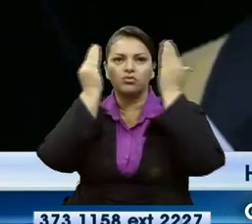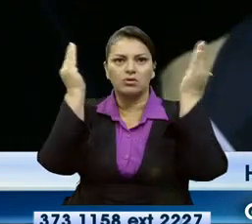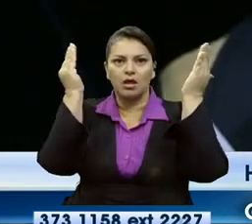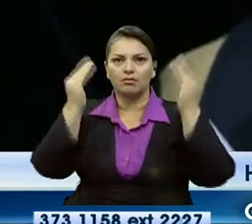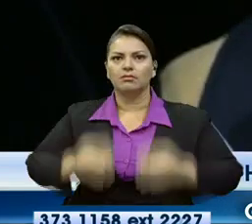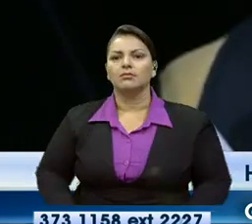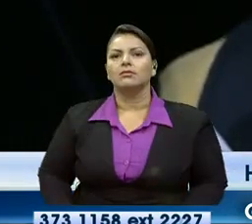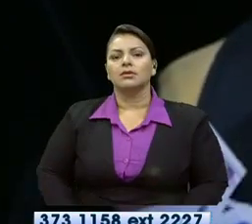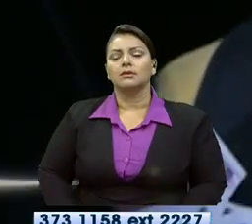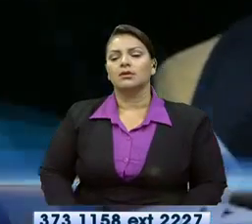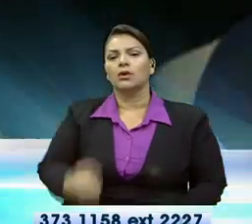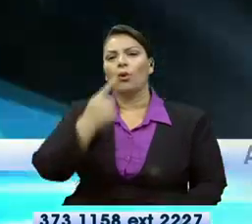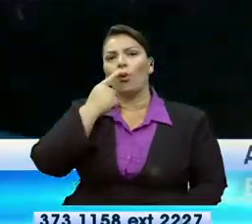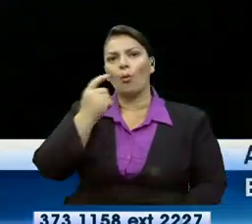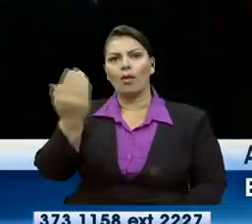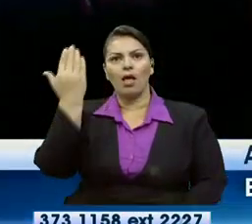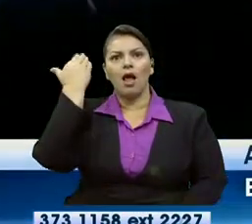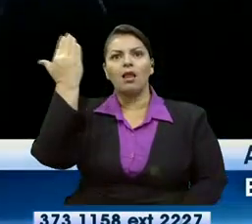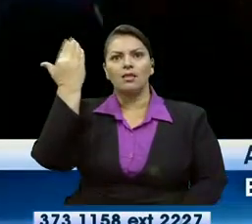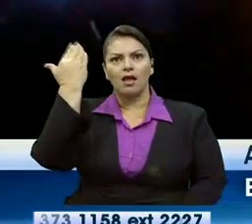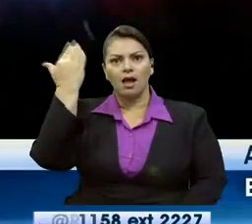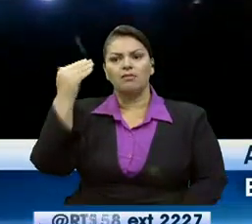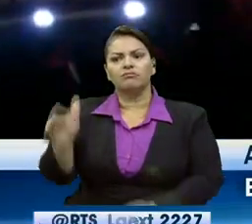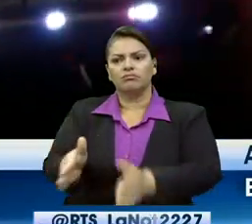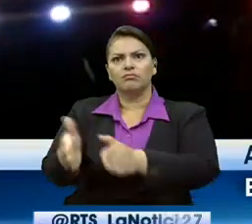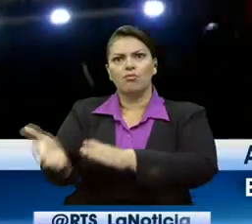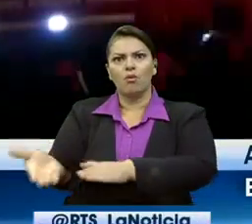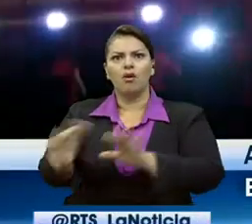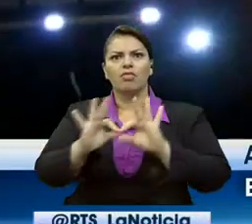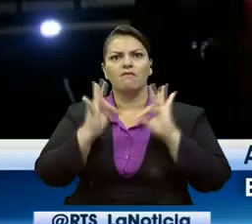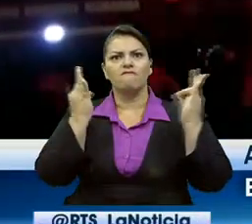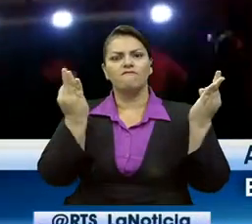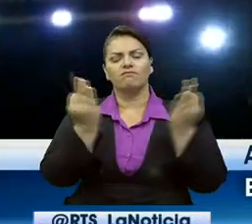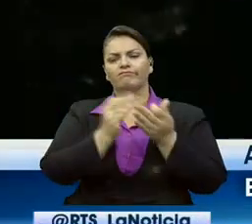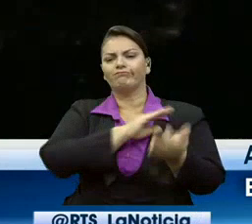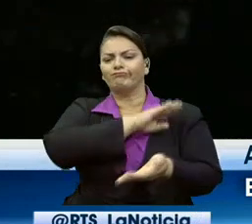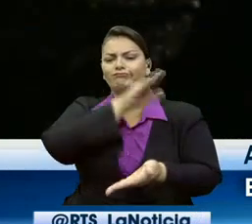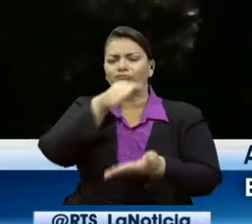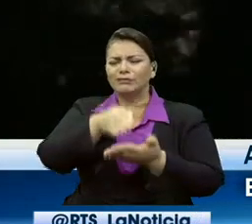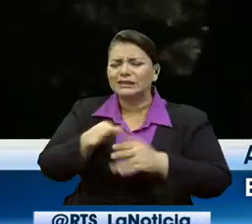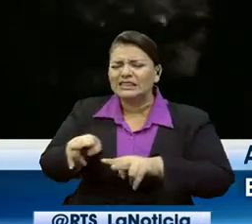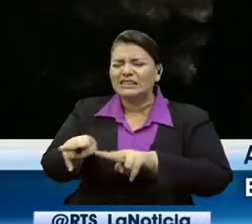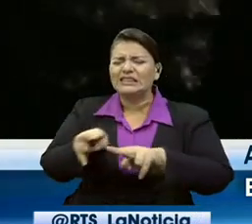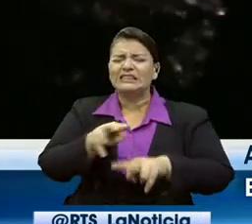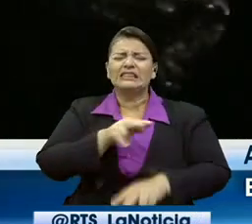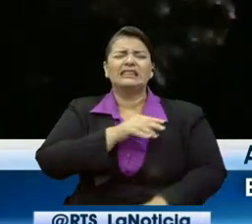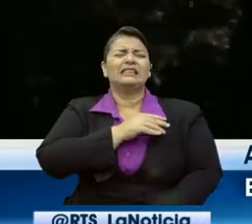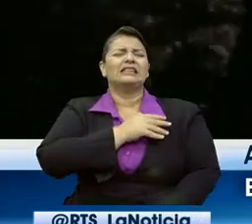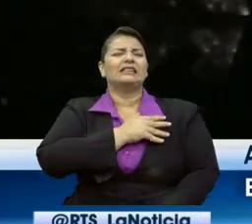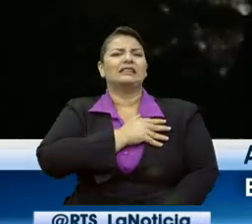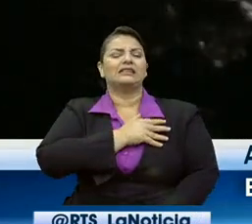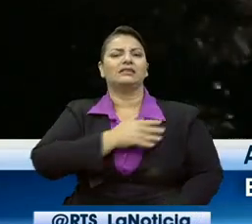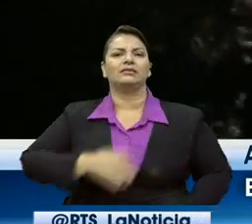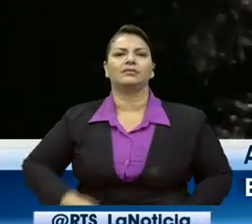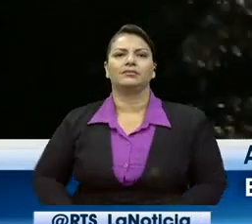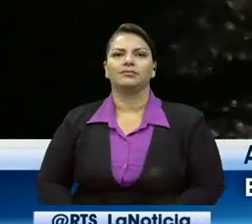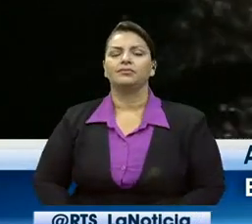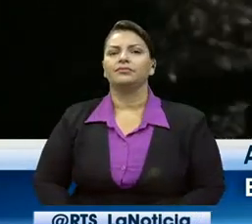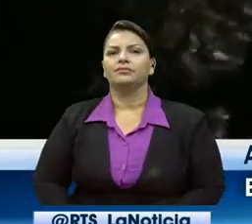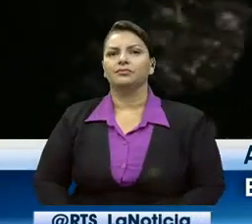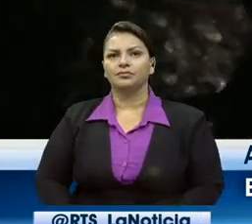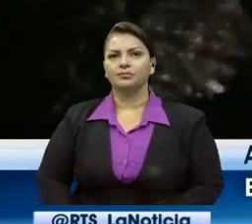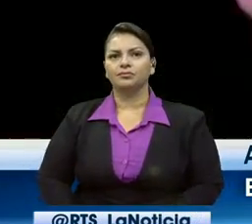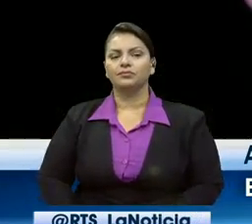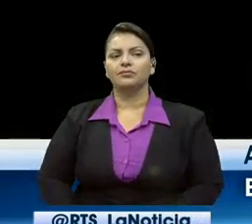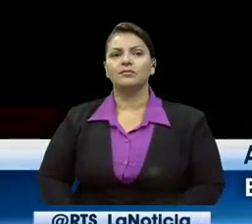que posiblemente era Cerro Caliente. El accidente sucedió en la vía Riobamba-Penipe. Se presume que regresaban de Baños tras mantener una reunión con